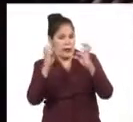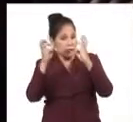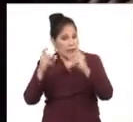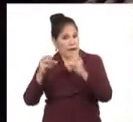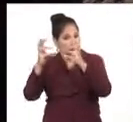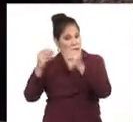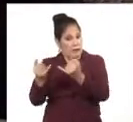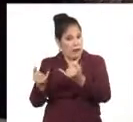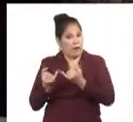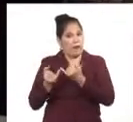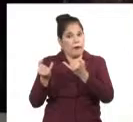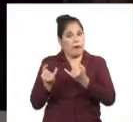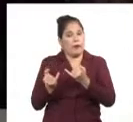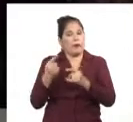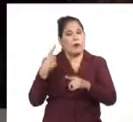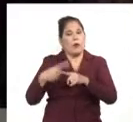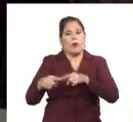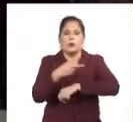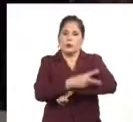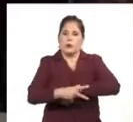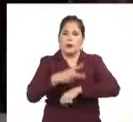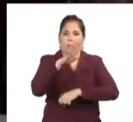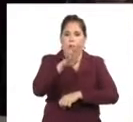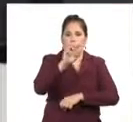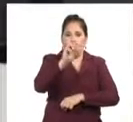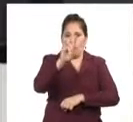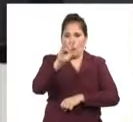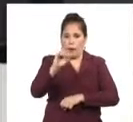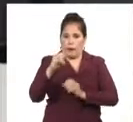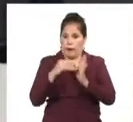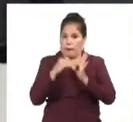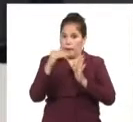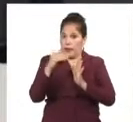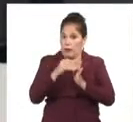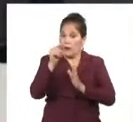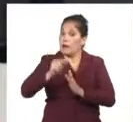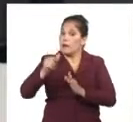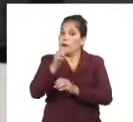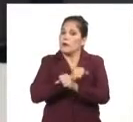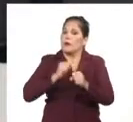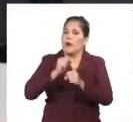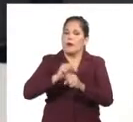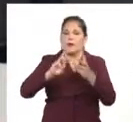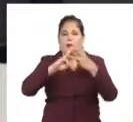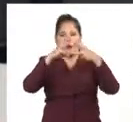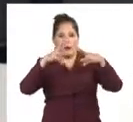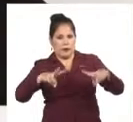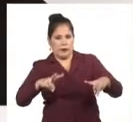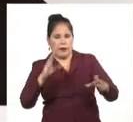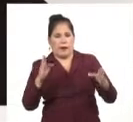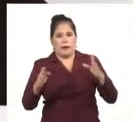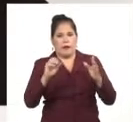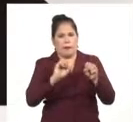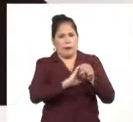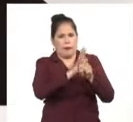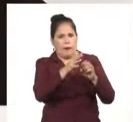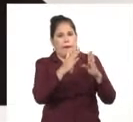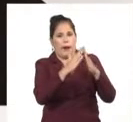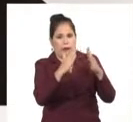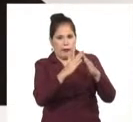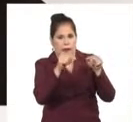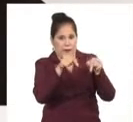reportan medios internacionales, 490 millones de usuarios se sumaron a estas plataformas durante el periodo. Hay que